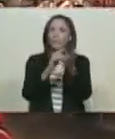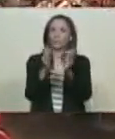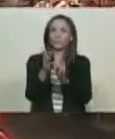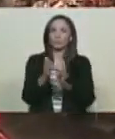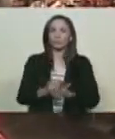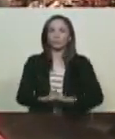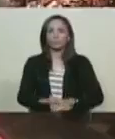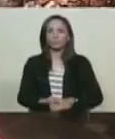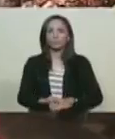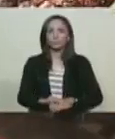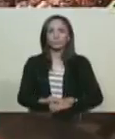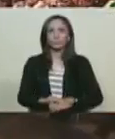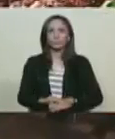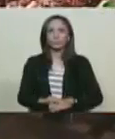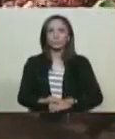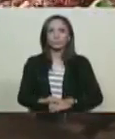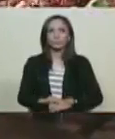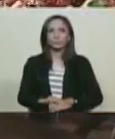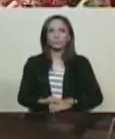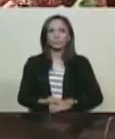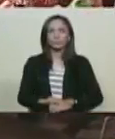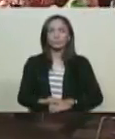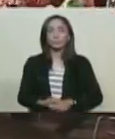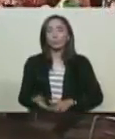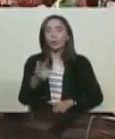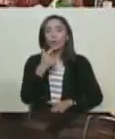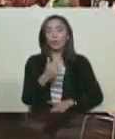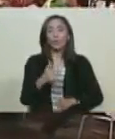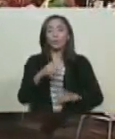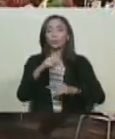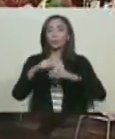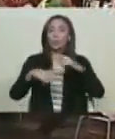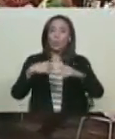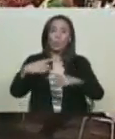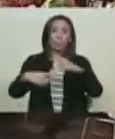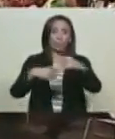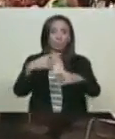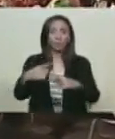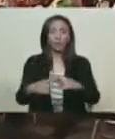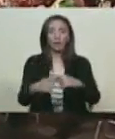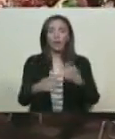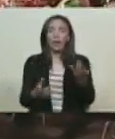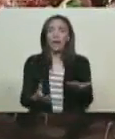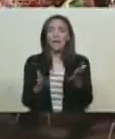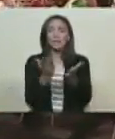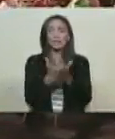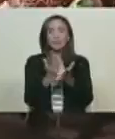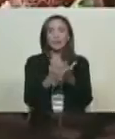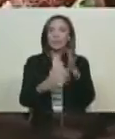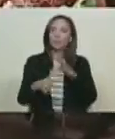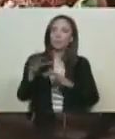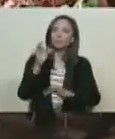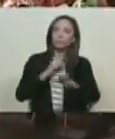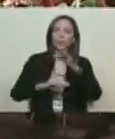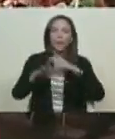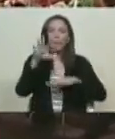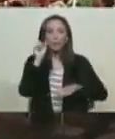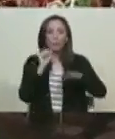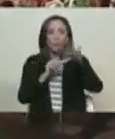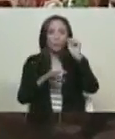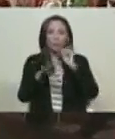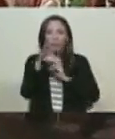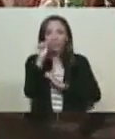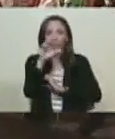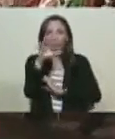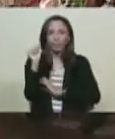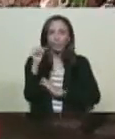y tengo que decirle que cada día me nutro de la fe de ustedes y cada día tengo más